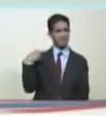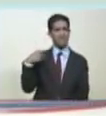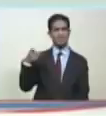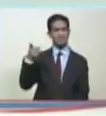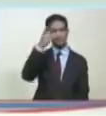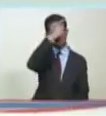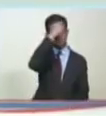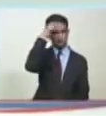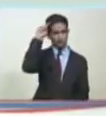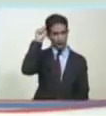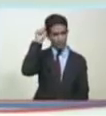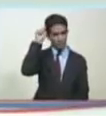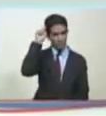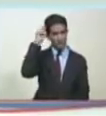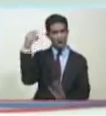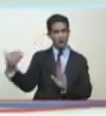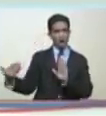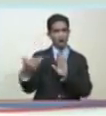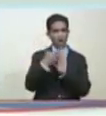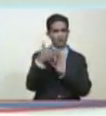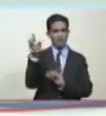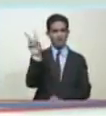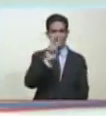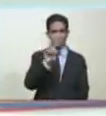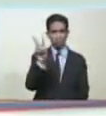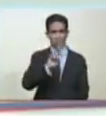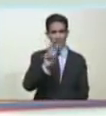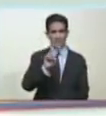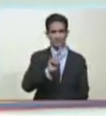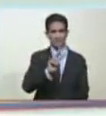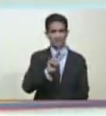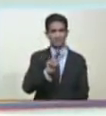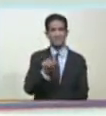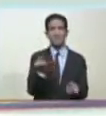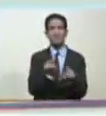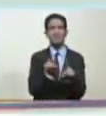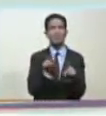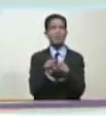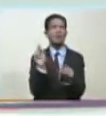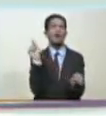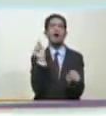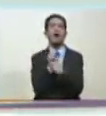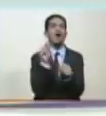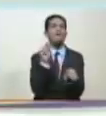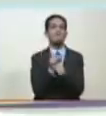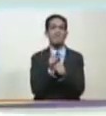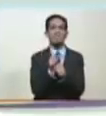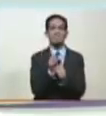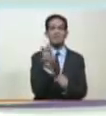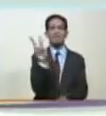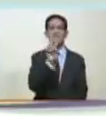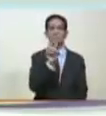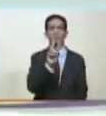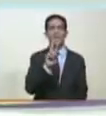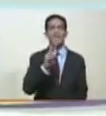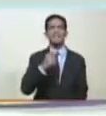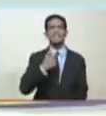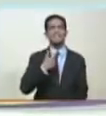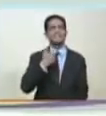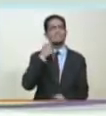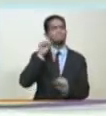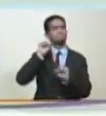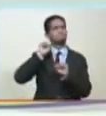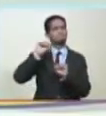Trump contra Venezuela ofenden la dignidad nacional. Yo repudio todas